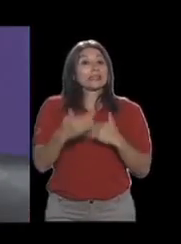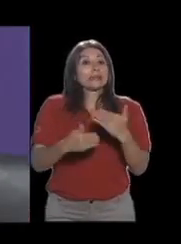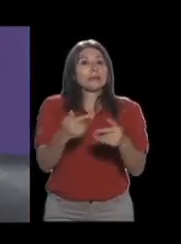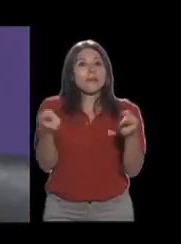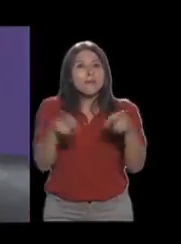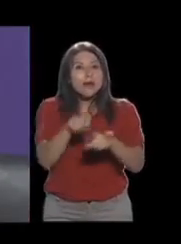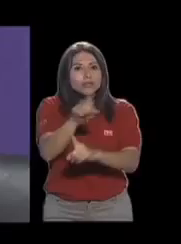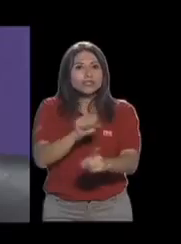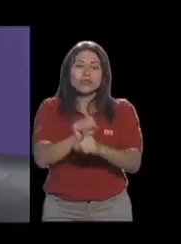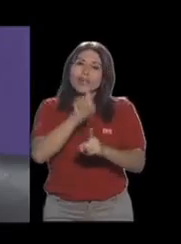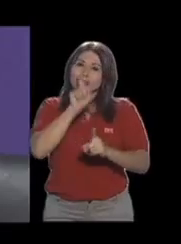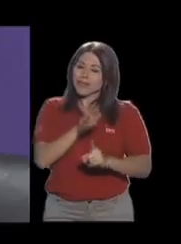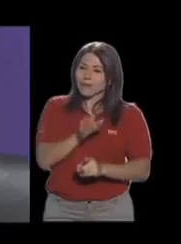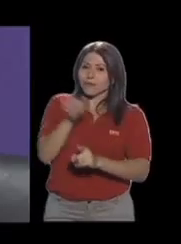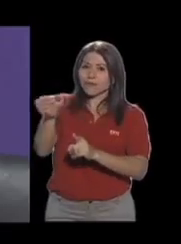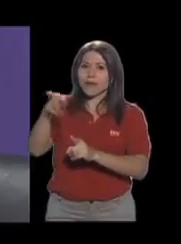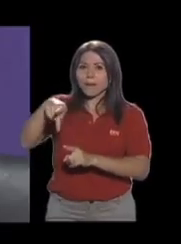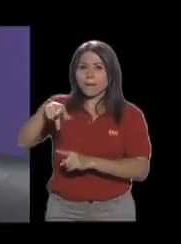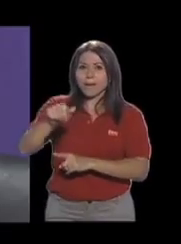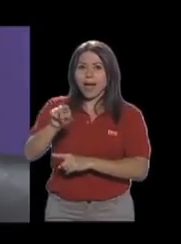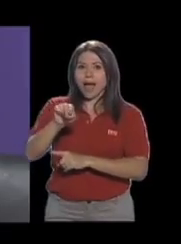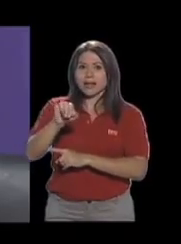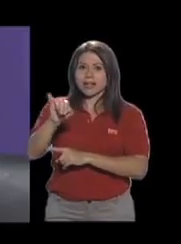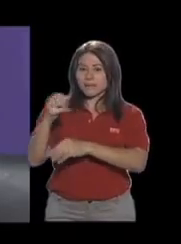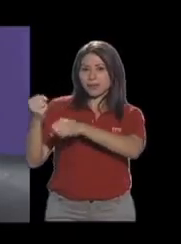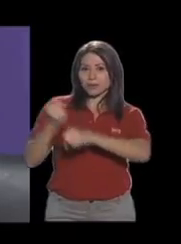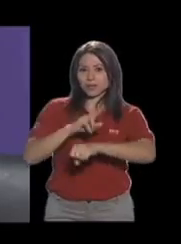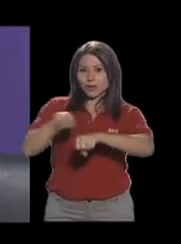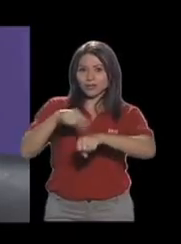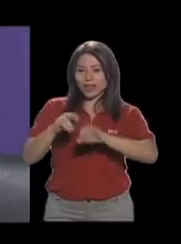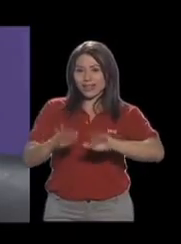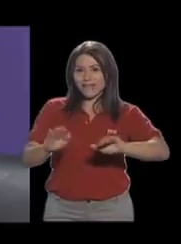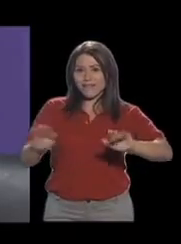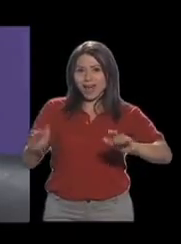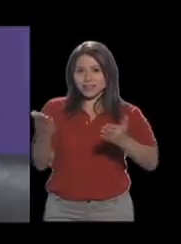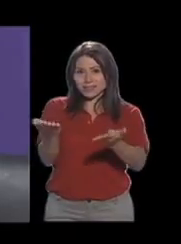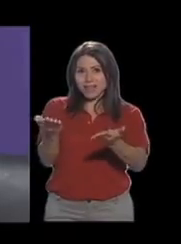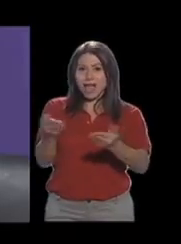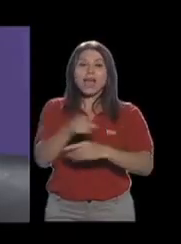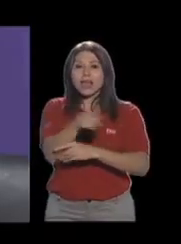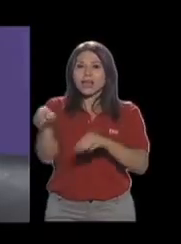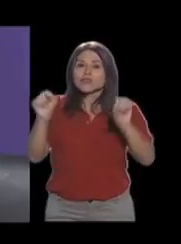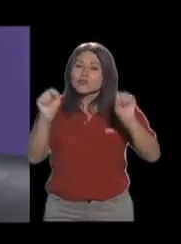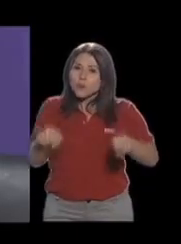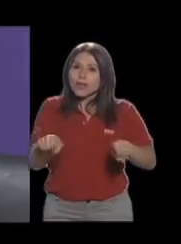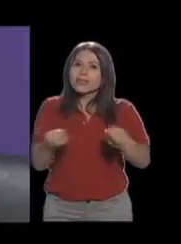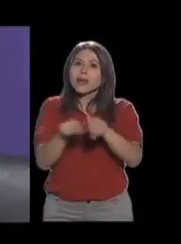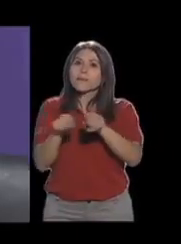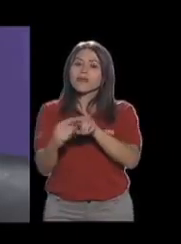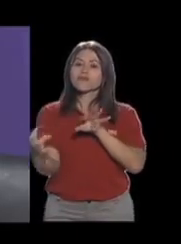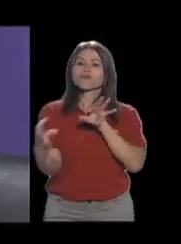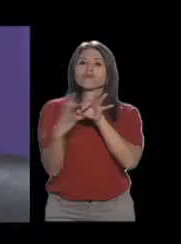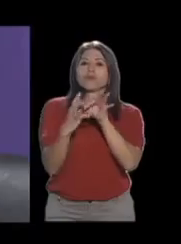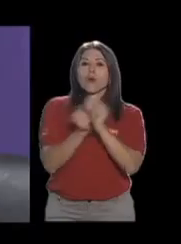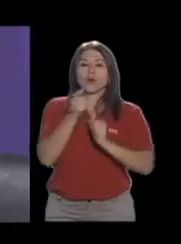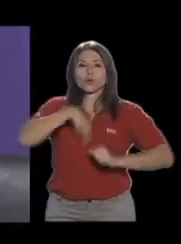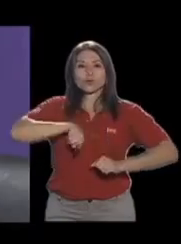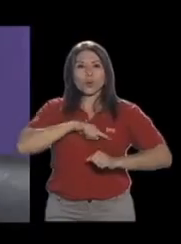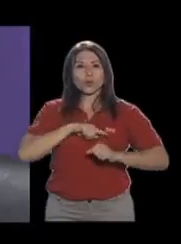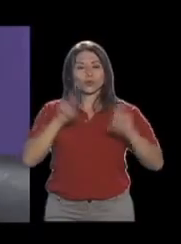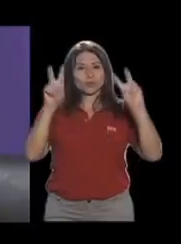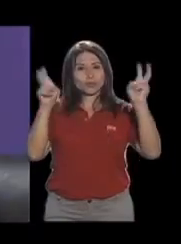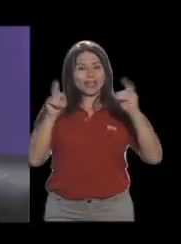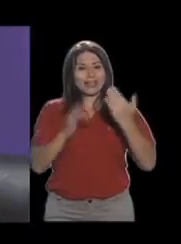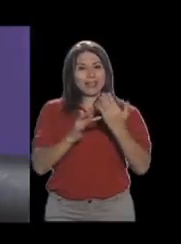recurrir al Patronato Nacional de la Infancia, ¿verdad? Ellos podrían también que se coadyuvaran con nosotros en la parte técnica para también determinar.